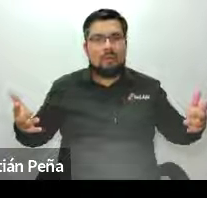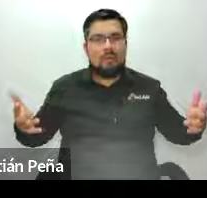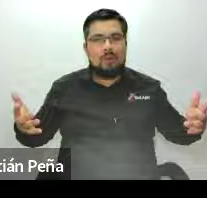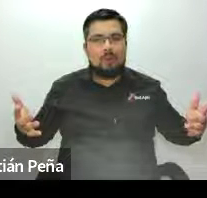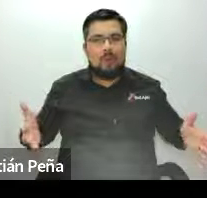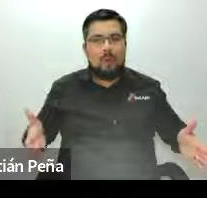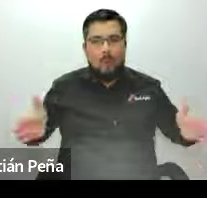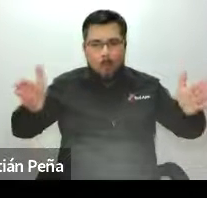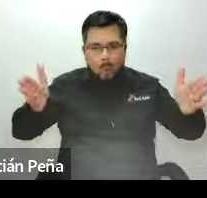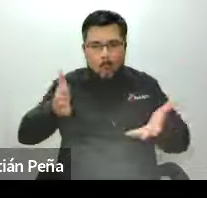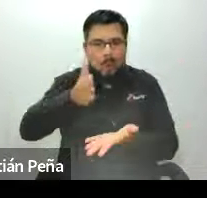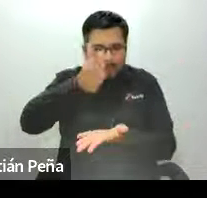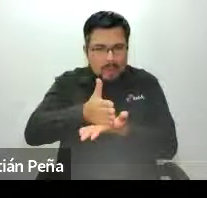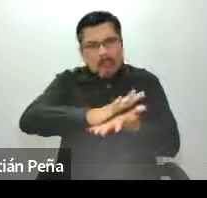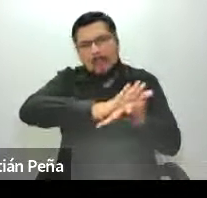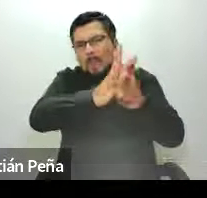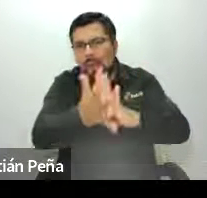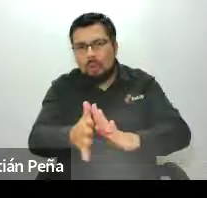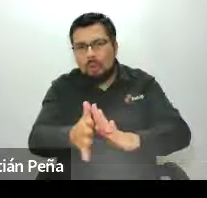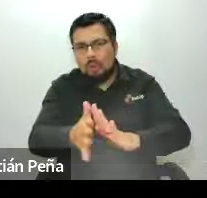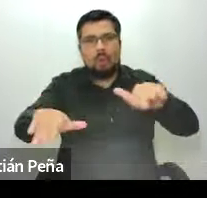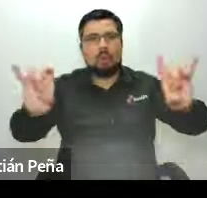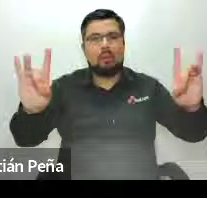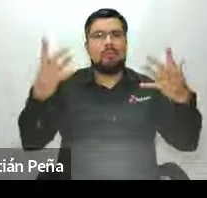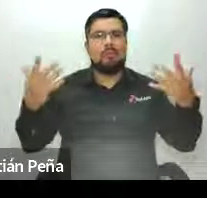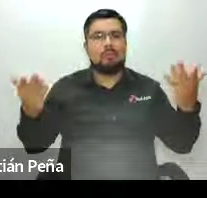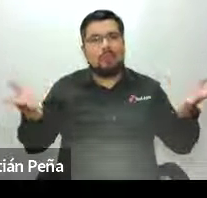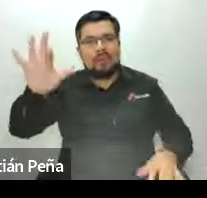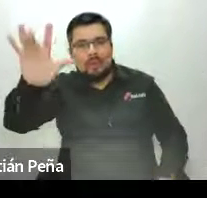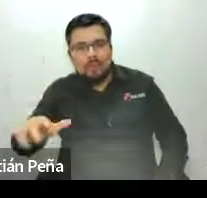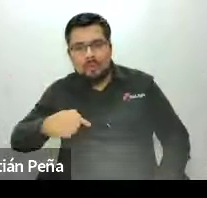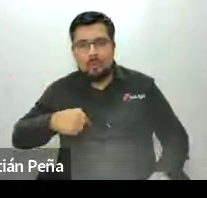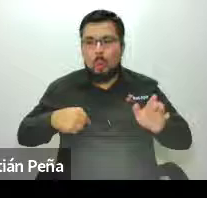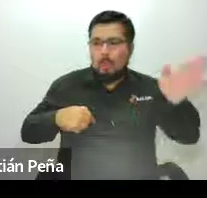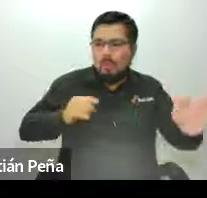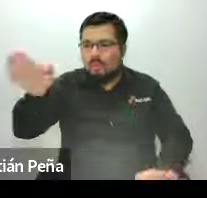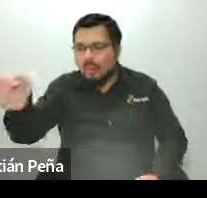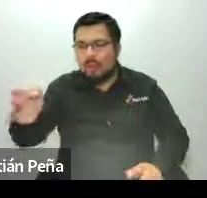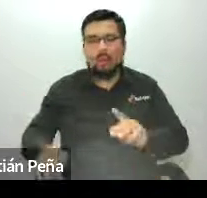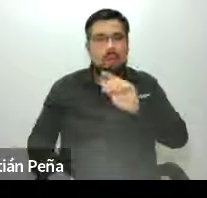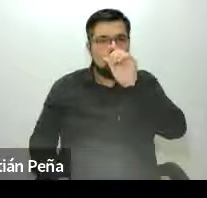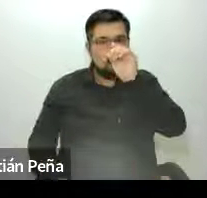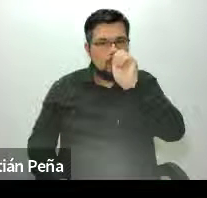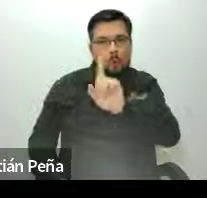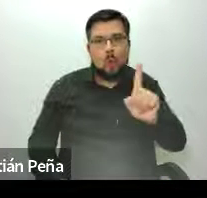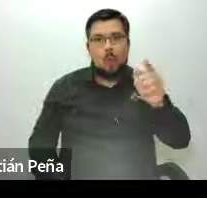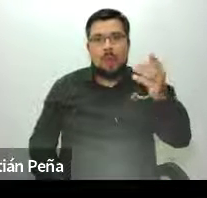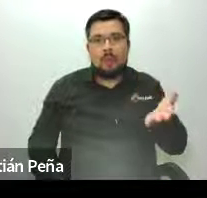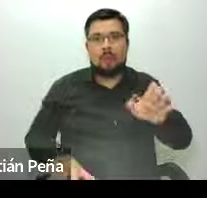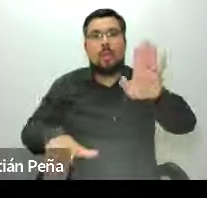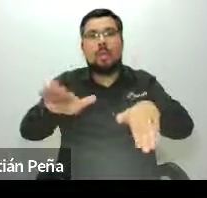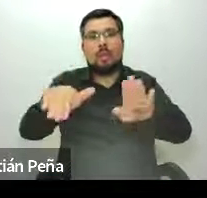evento, entonces dadas ciertas características yo me voy para allá porque en verdad eso depende por una parte las características de estudiantes, pero también